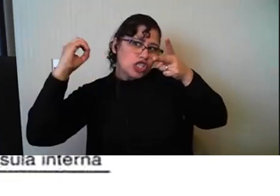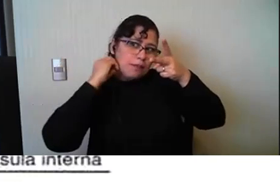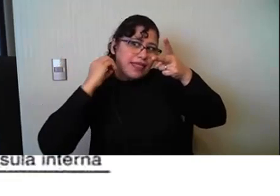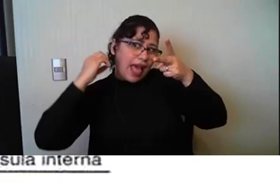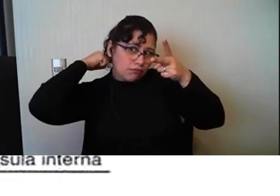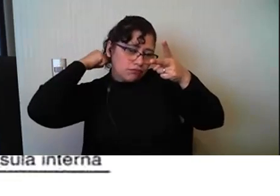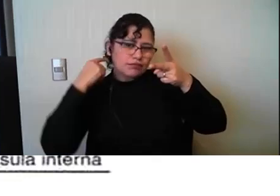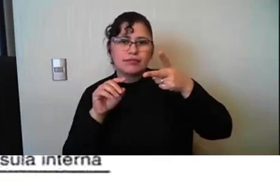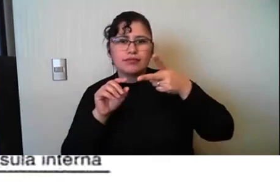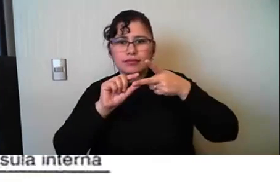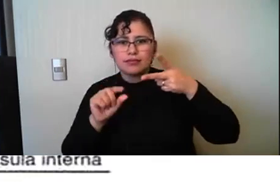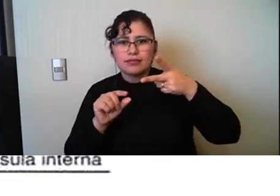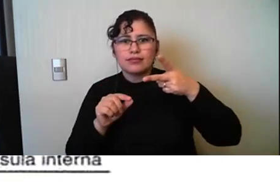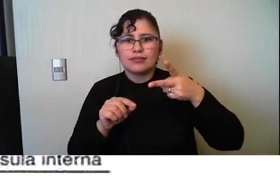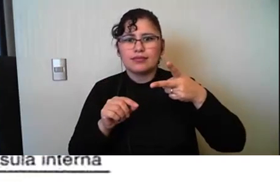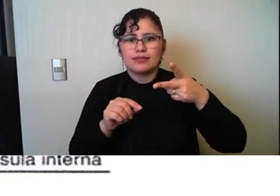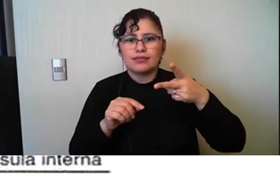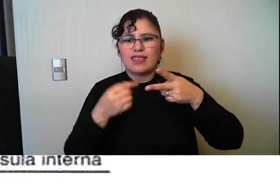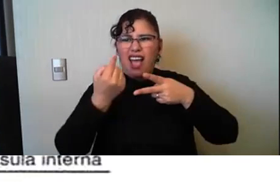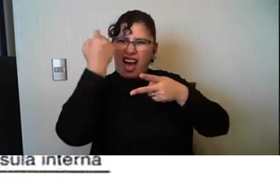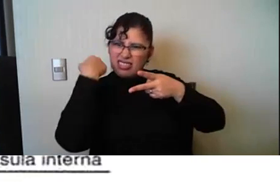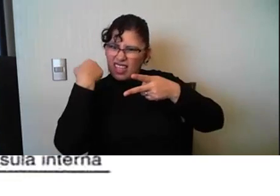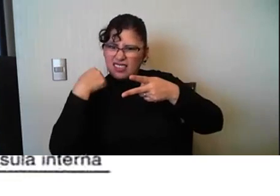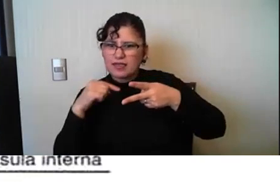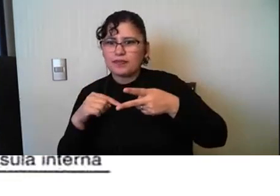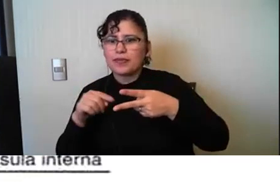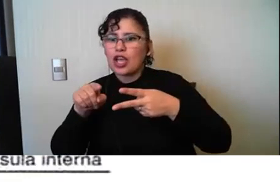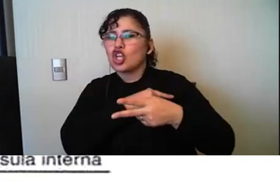detrás de este que es el putamen, por tanto lo denominan brazo